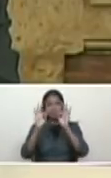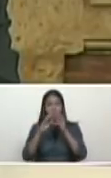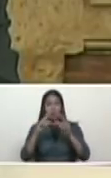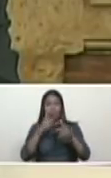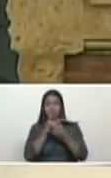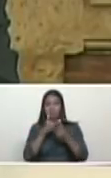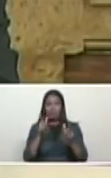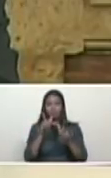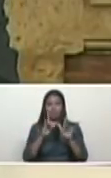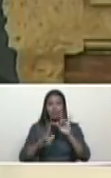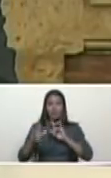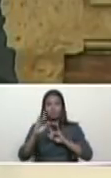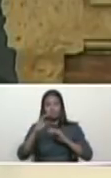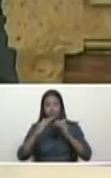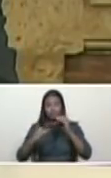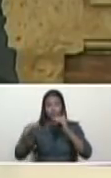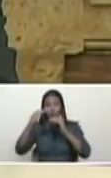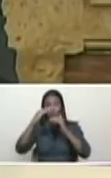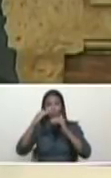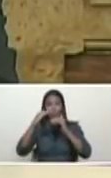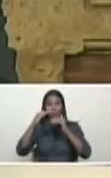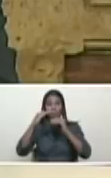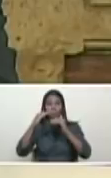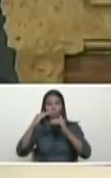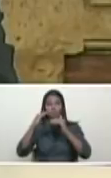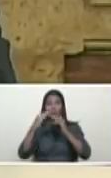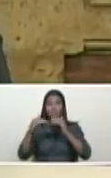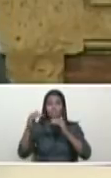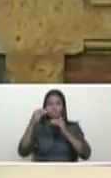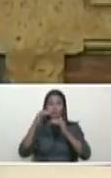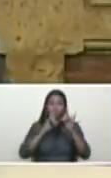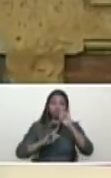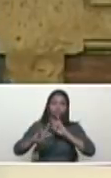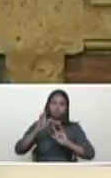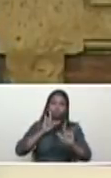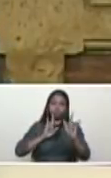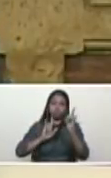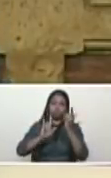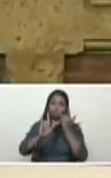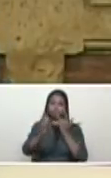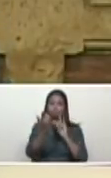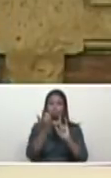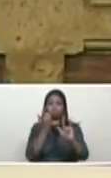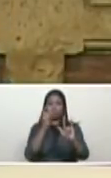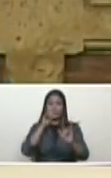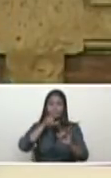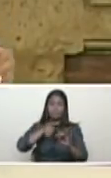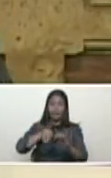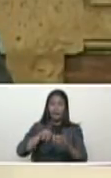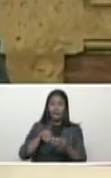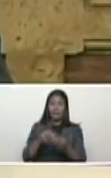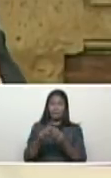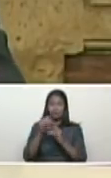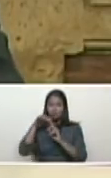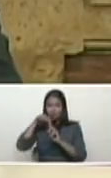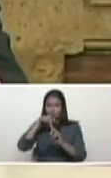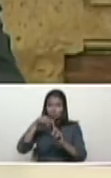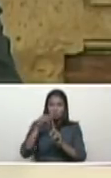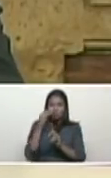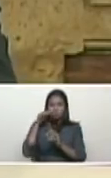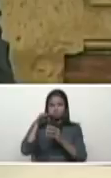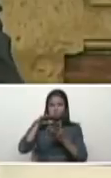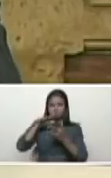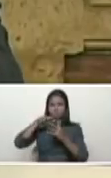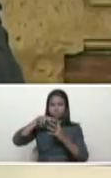al máximo nivel con el mayor de los amores pero la conspiración de ellos para dañar